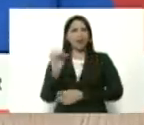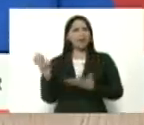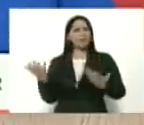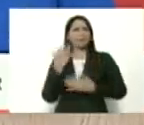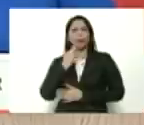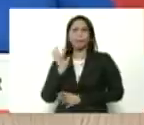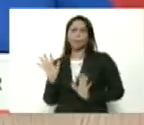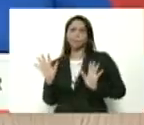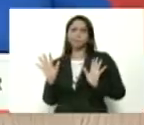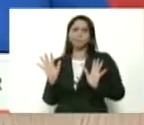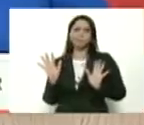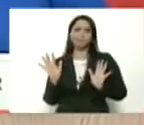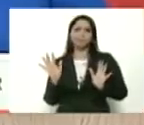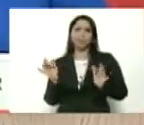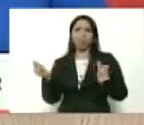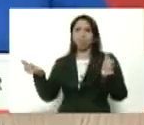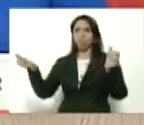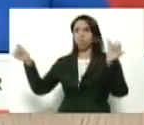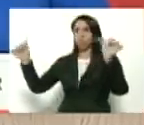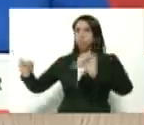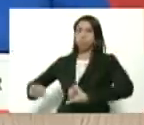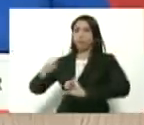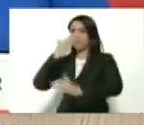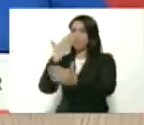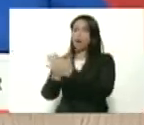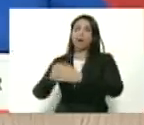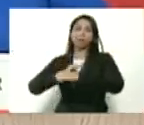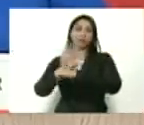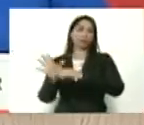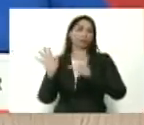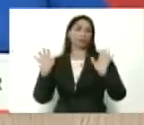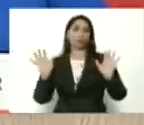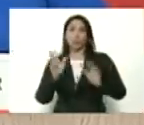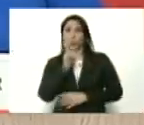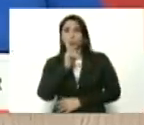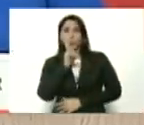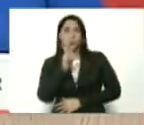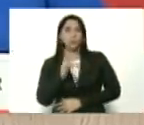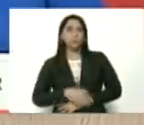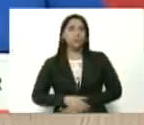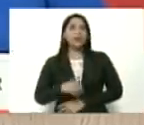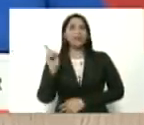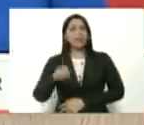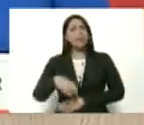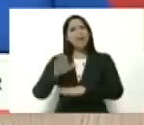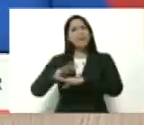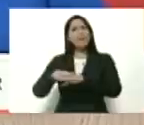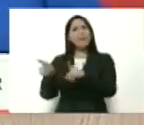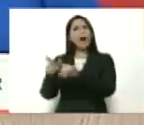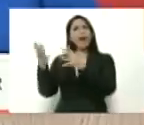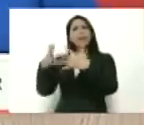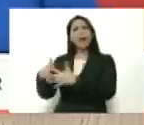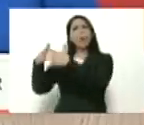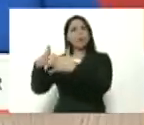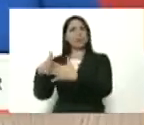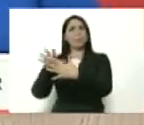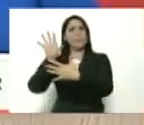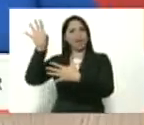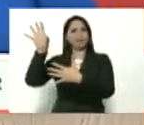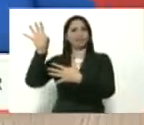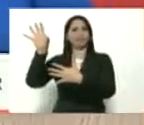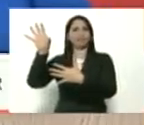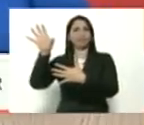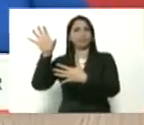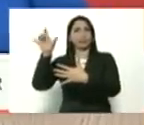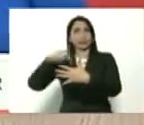bueno, sucumbidos frente a este COVID-19. Igual pasa en los Estados Unidos, país de nuestro continente, que